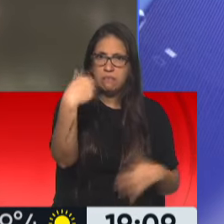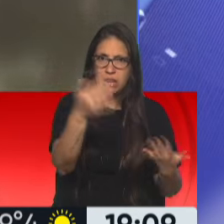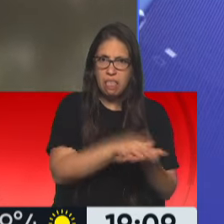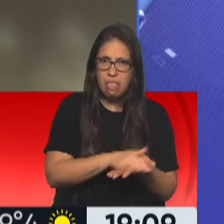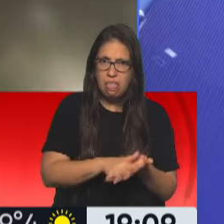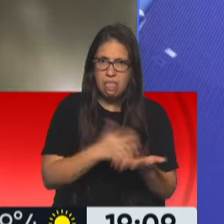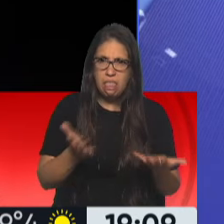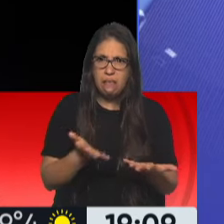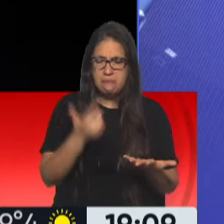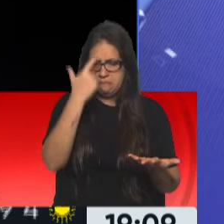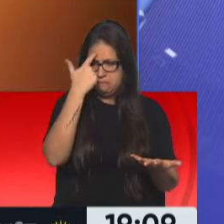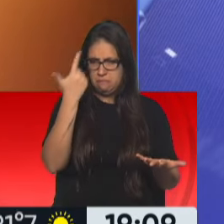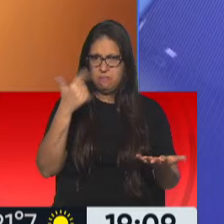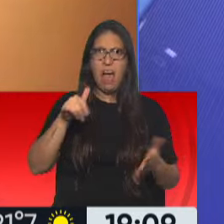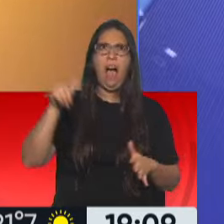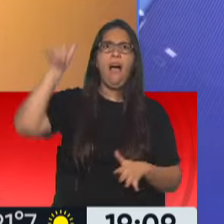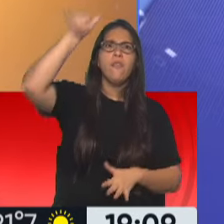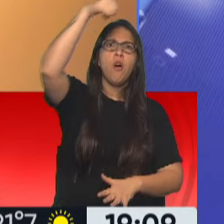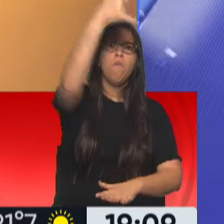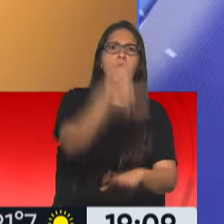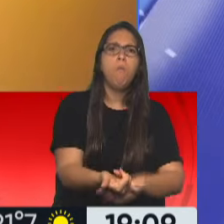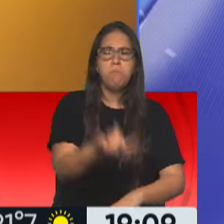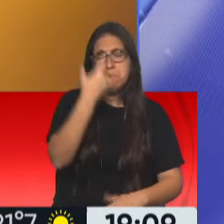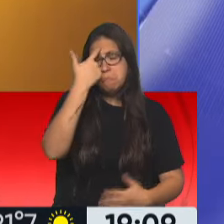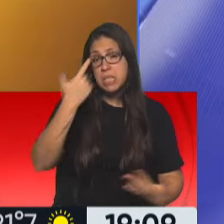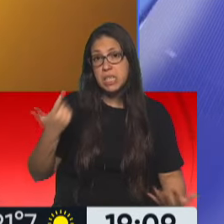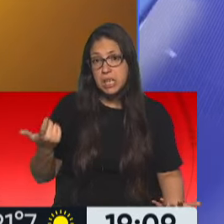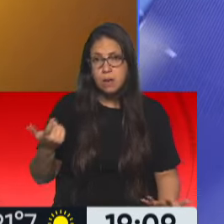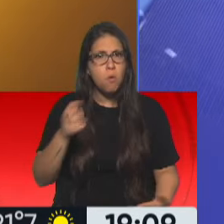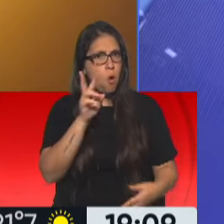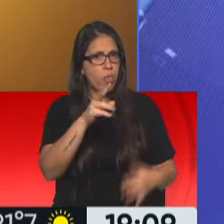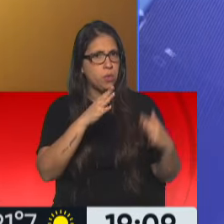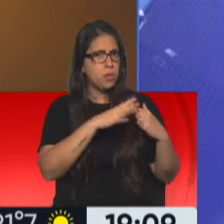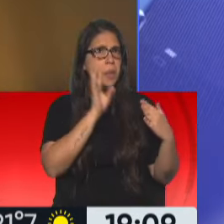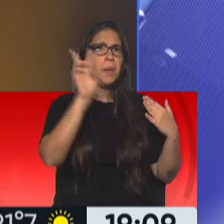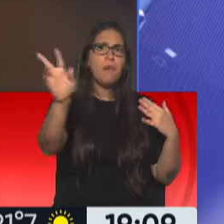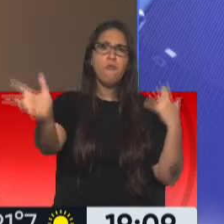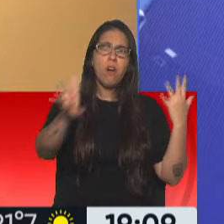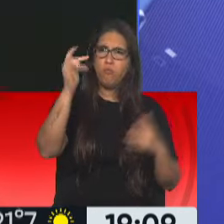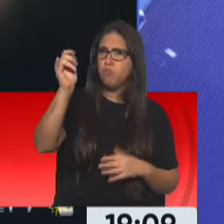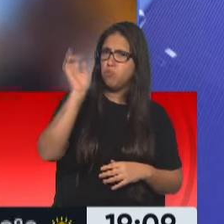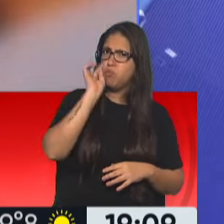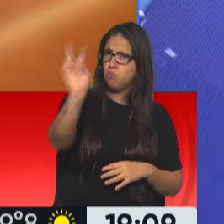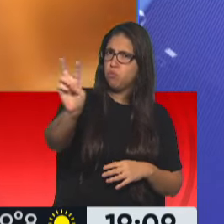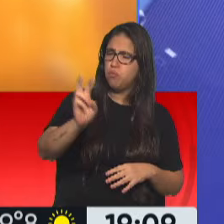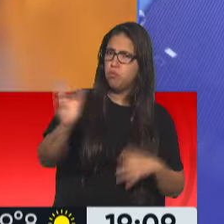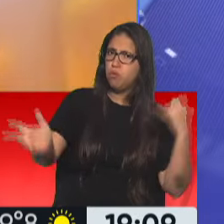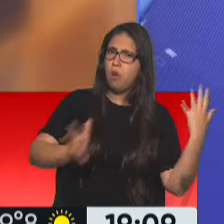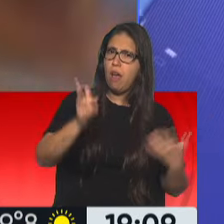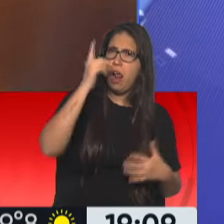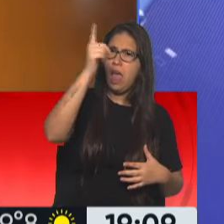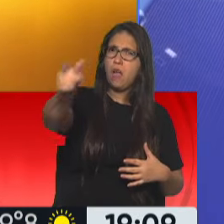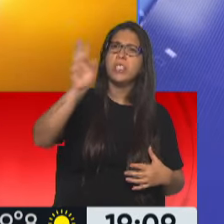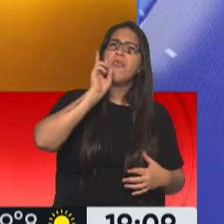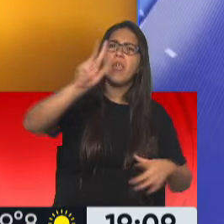Y después dije, se cayó un avión. Claro. Bueno. ¿Pudiste ver el fuego? ¿Desde ahí se veía? Se veía todo, Claro. sí, se veía y se veía el